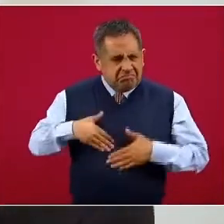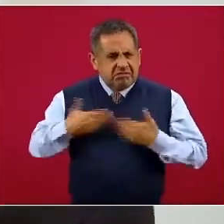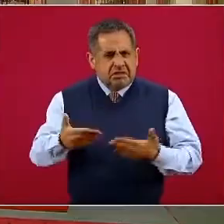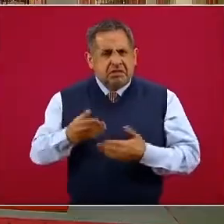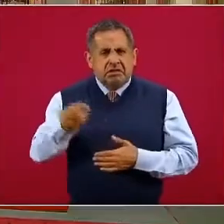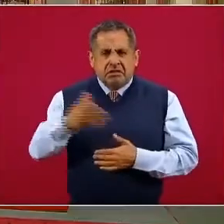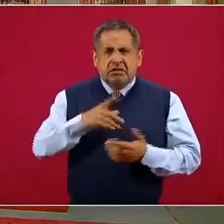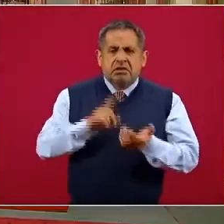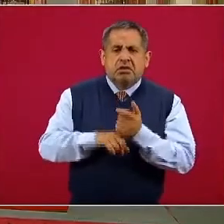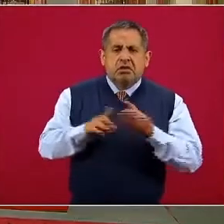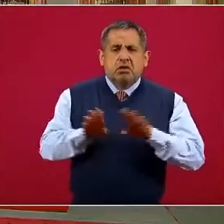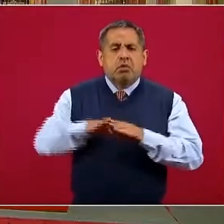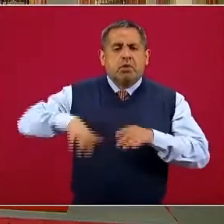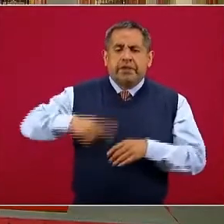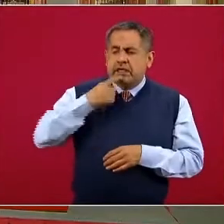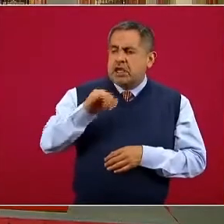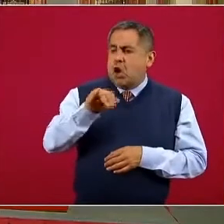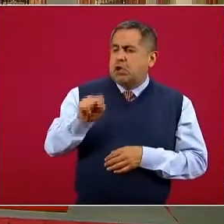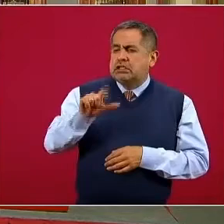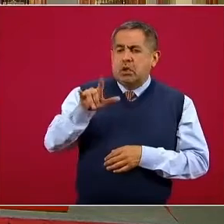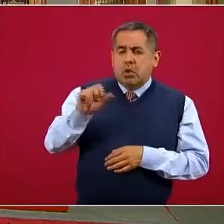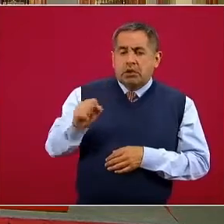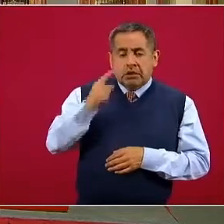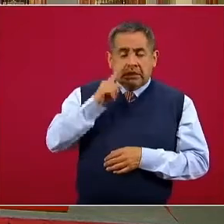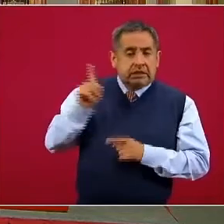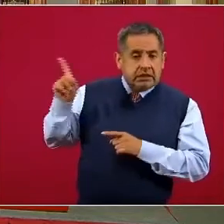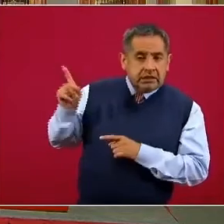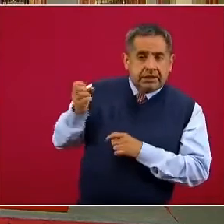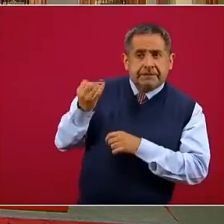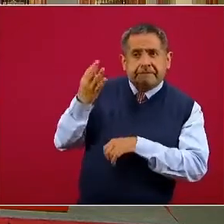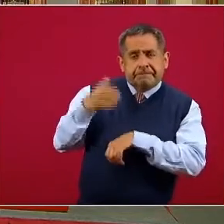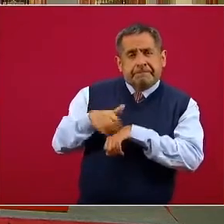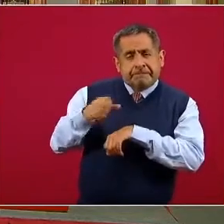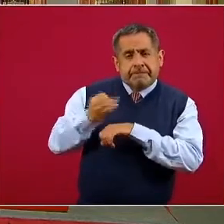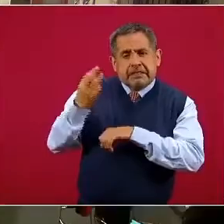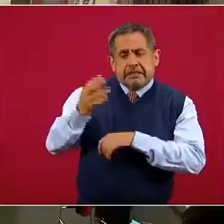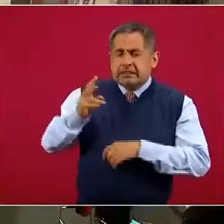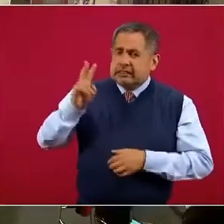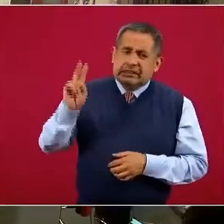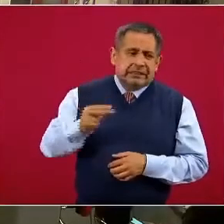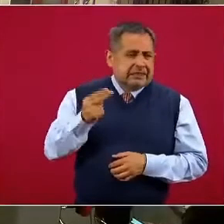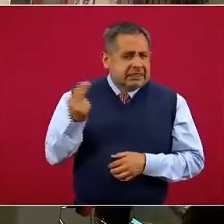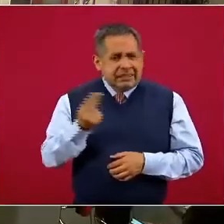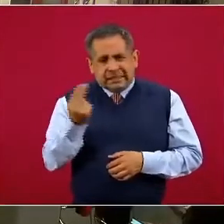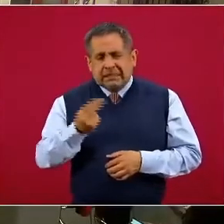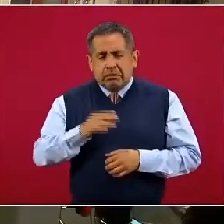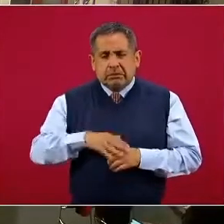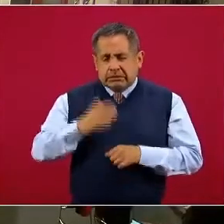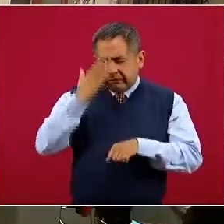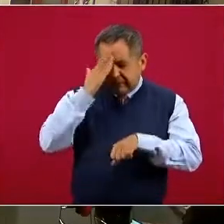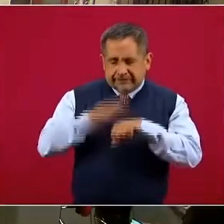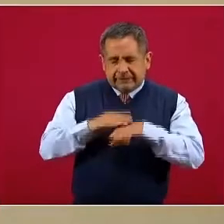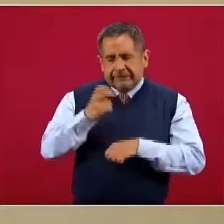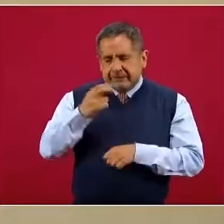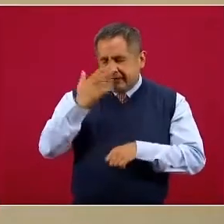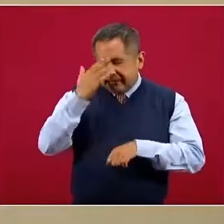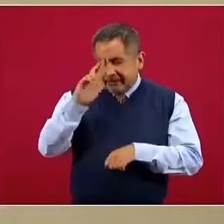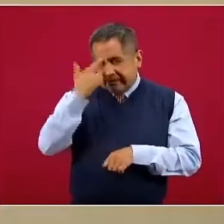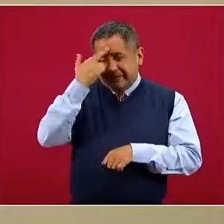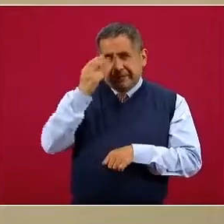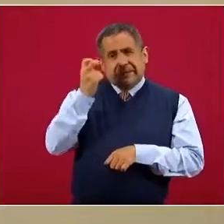pesar de que, como José Luis nos muestra, hay cifras que necesitamos constantemente estar refiriendo,